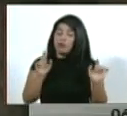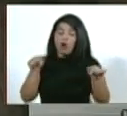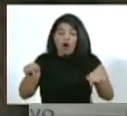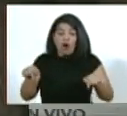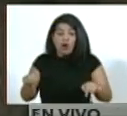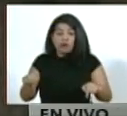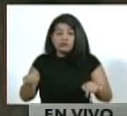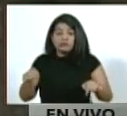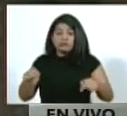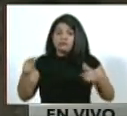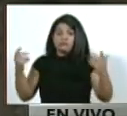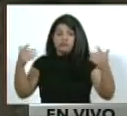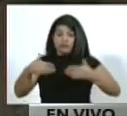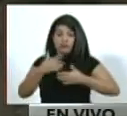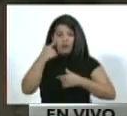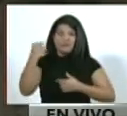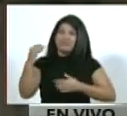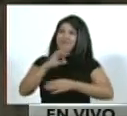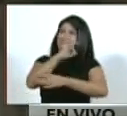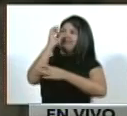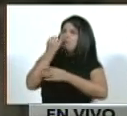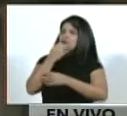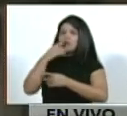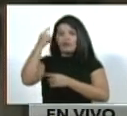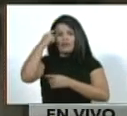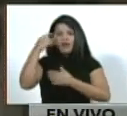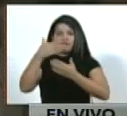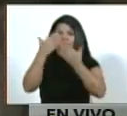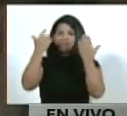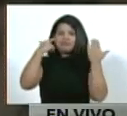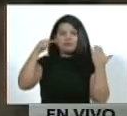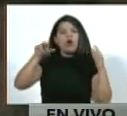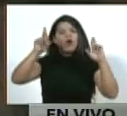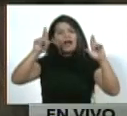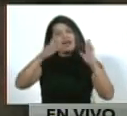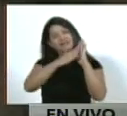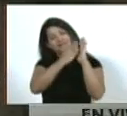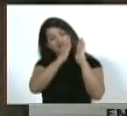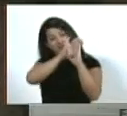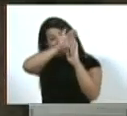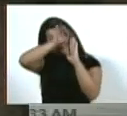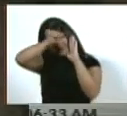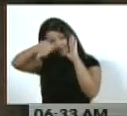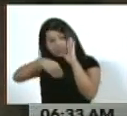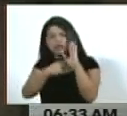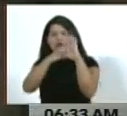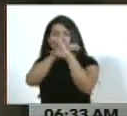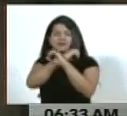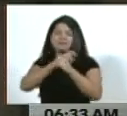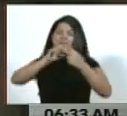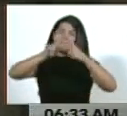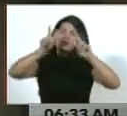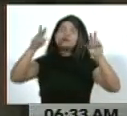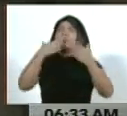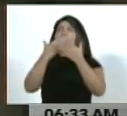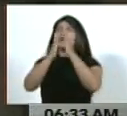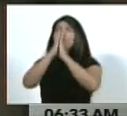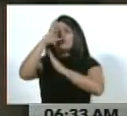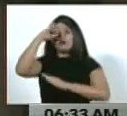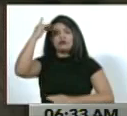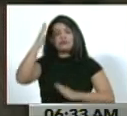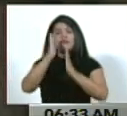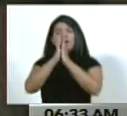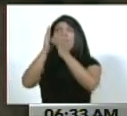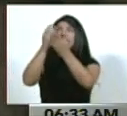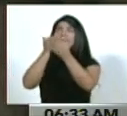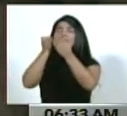este día hermoso para todos nosotros termine en paz. Pido a Dios desde aquí y